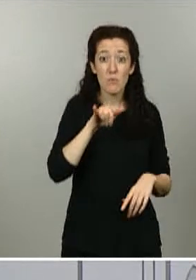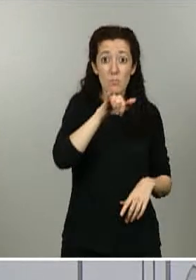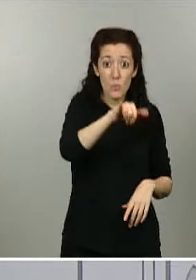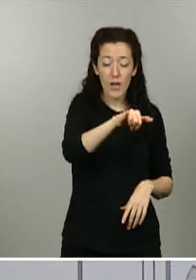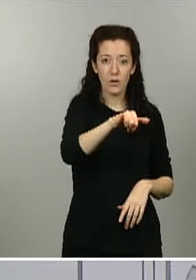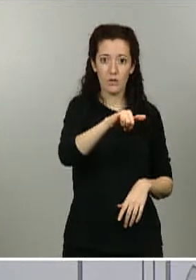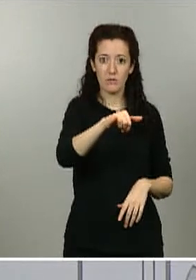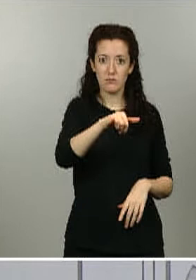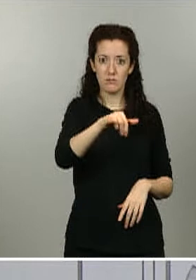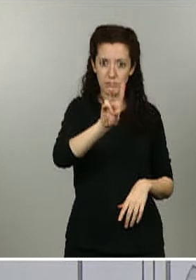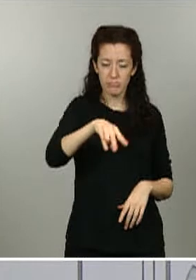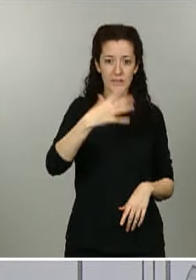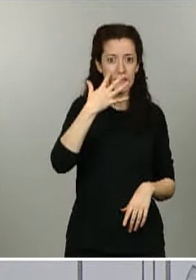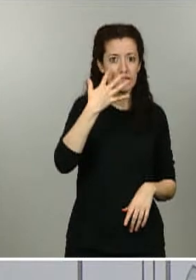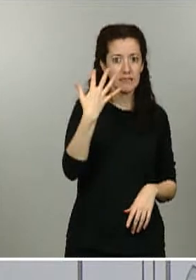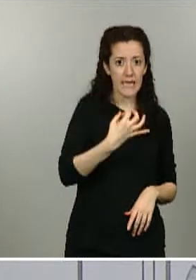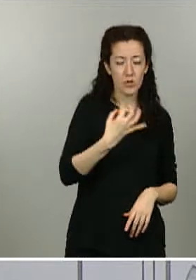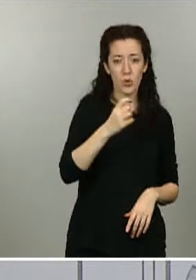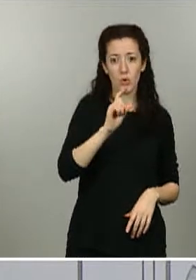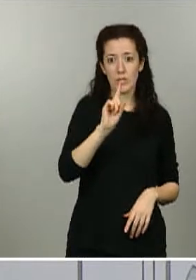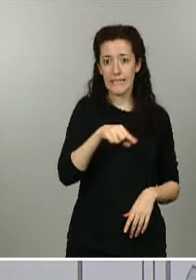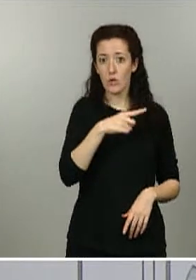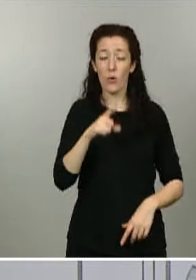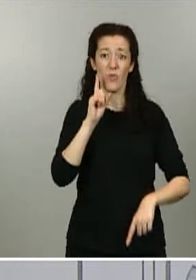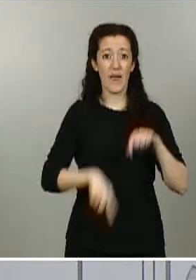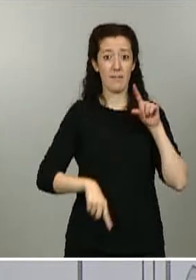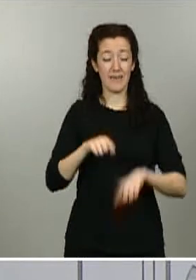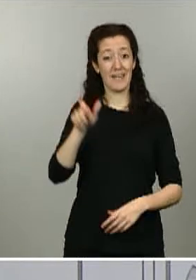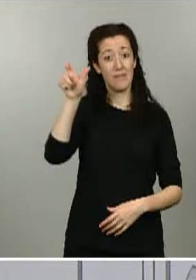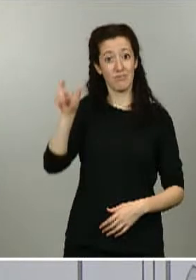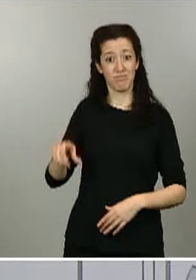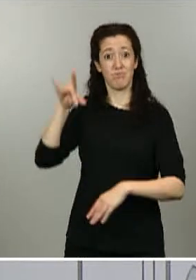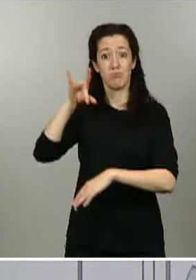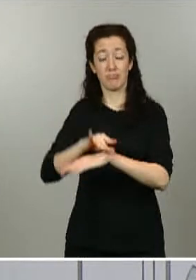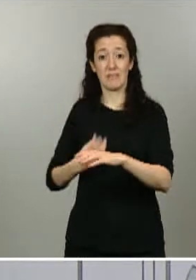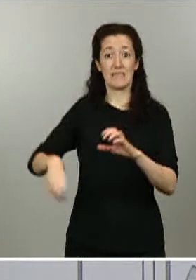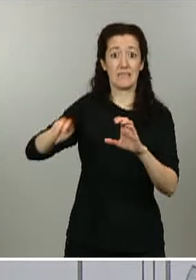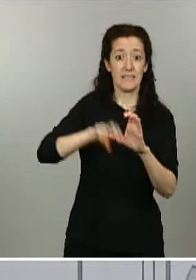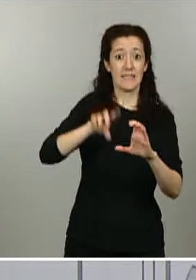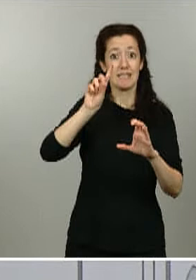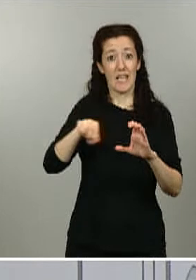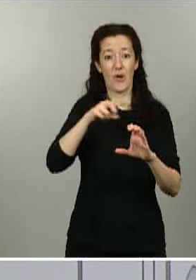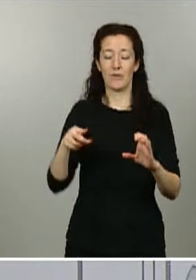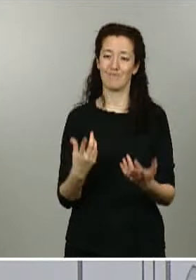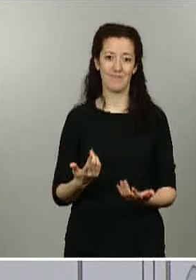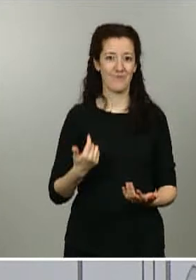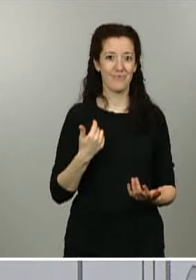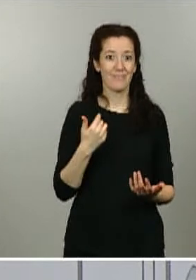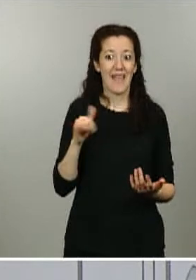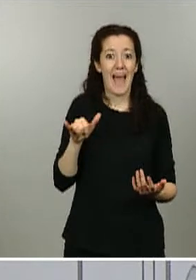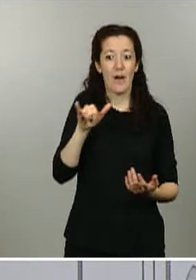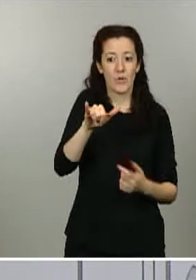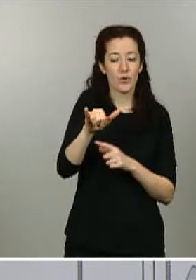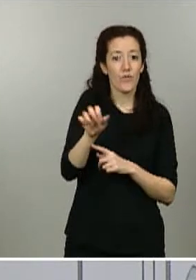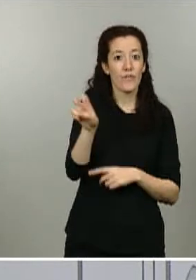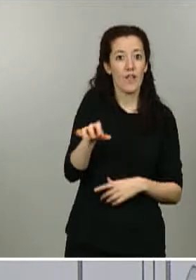algún pasajero infectado o no a ese avión. No sé de dónde viene, no sé qué incidencia hay en el punto de origen, no sé